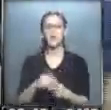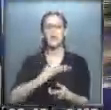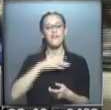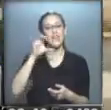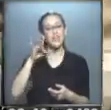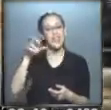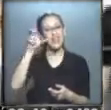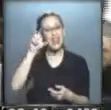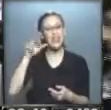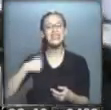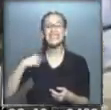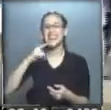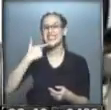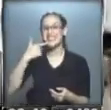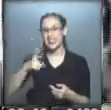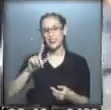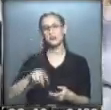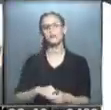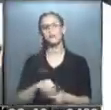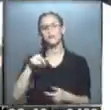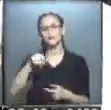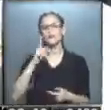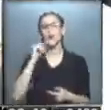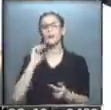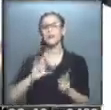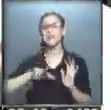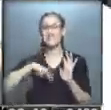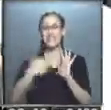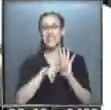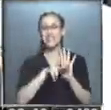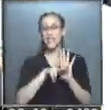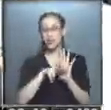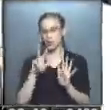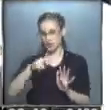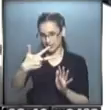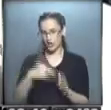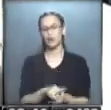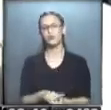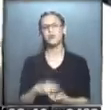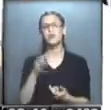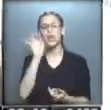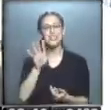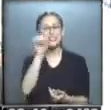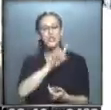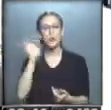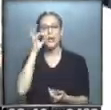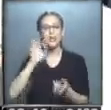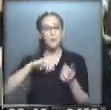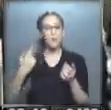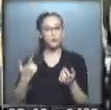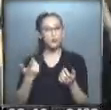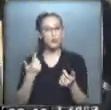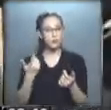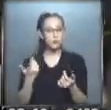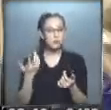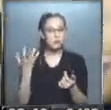tiene 17. Detrás de Pete Sampras, que tiene 14. Él es el tercero en ese historial. Y quedó tan solo 120 puntos de Novak Djokovic, con quien jugó